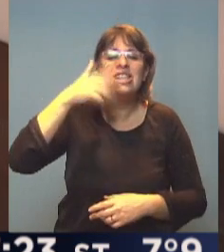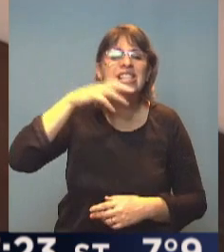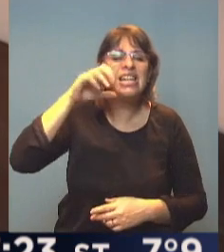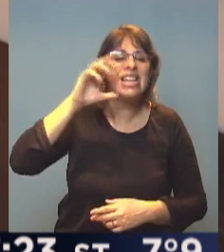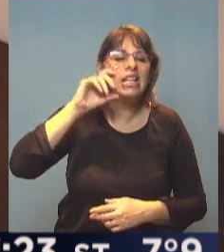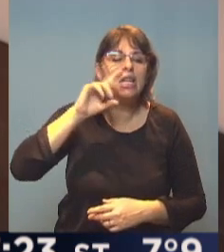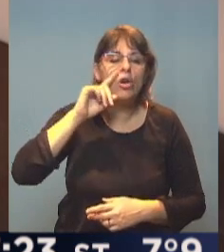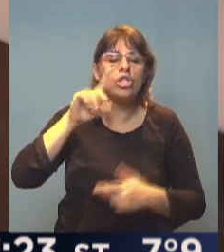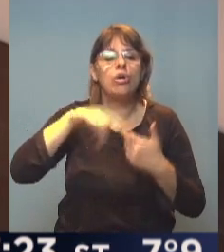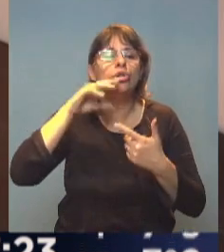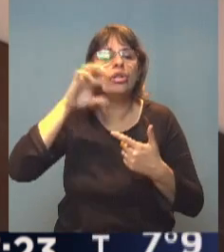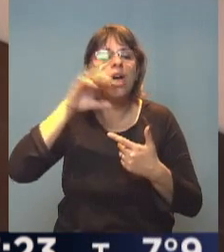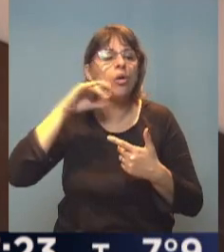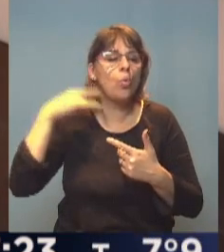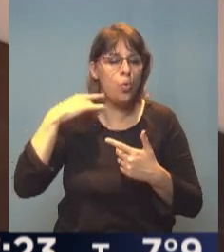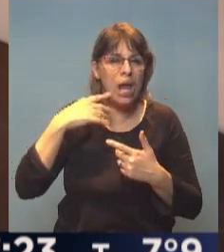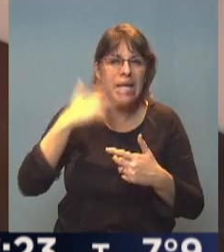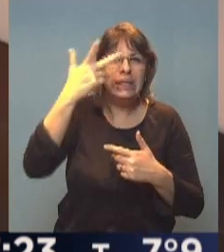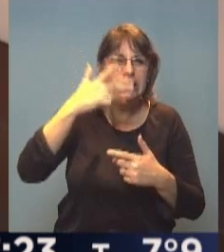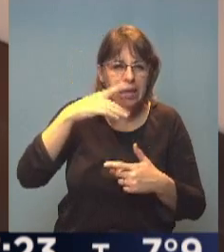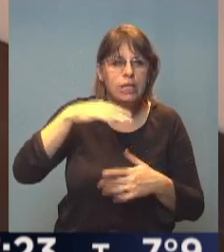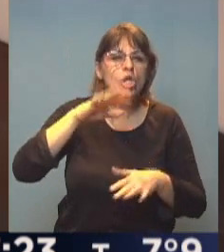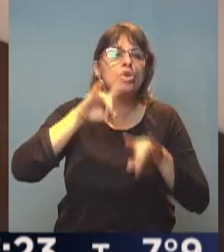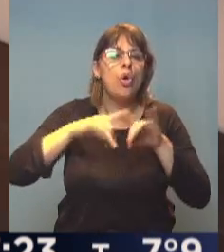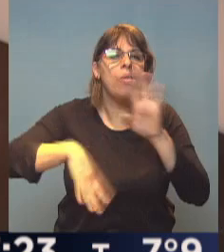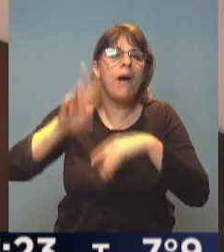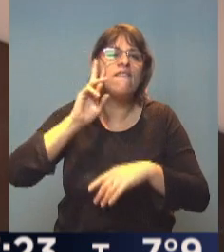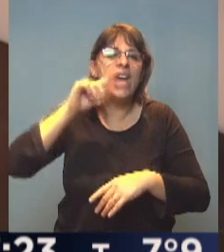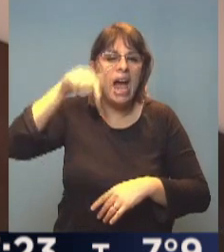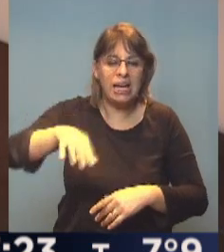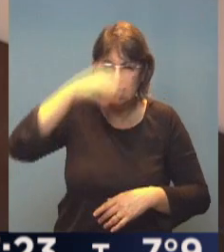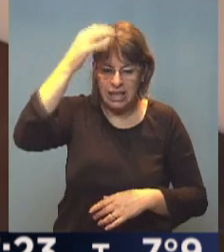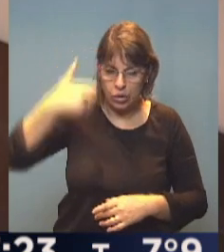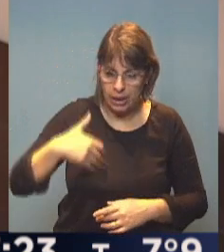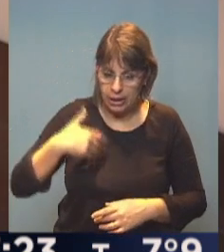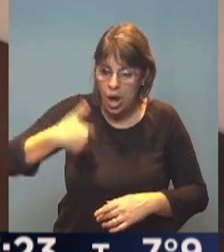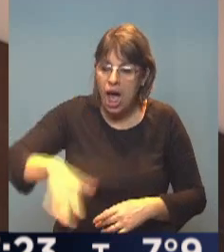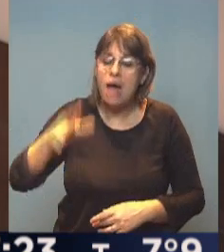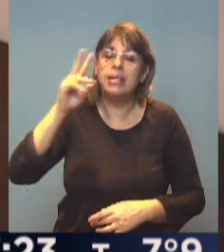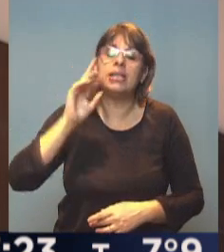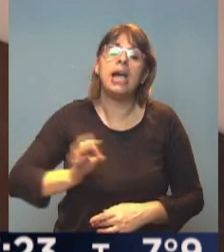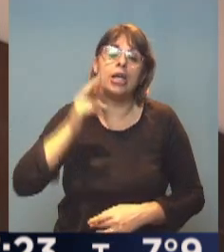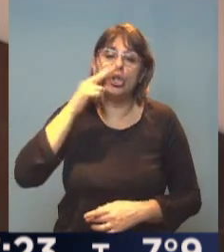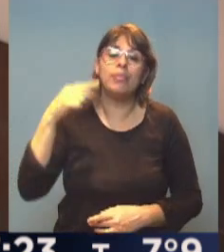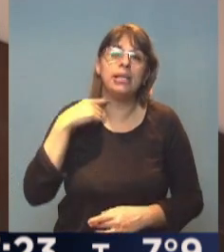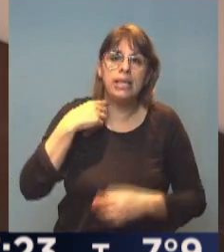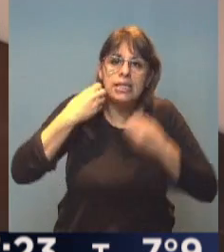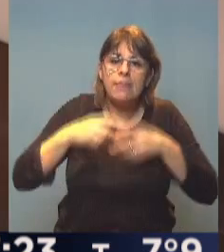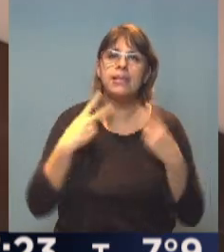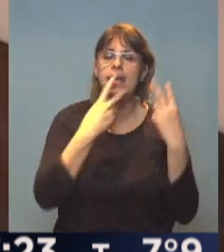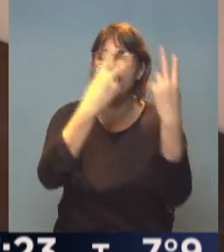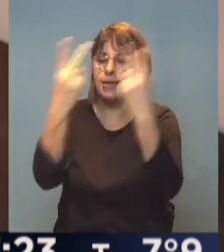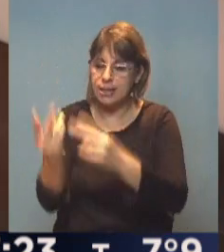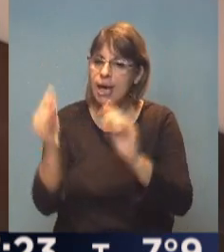de los tres espectáculos teatrales más vistos en la historia del teatro argentino. A partir del 2013 arrancaron de gira y ahí también